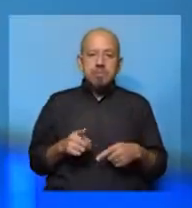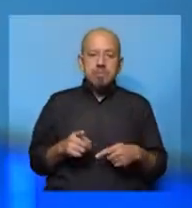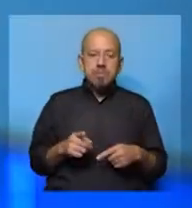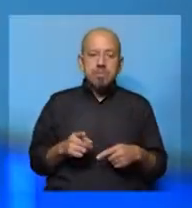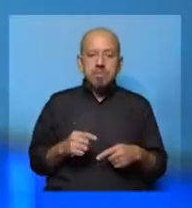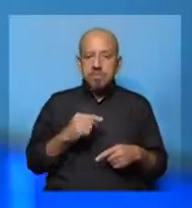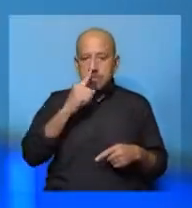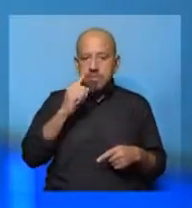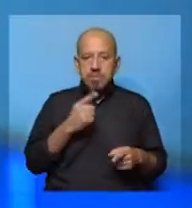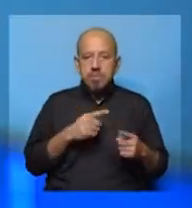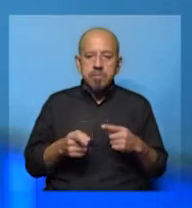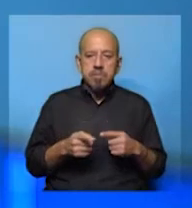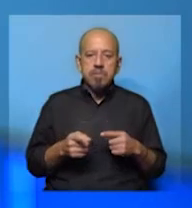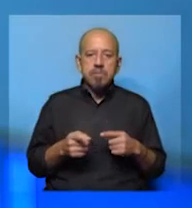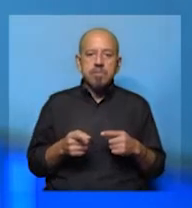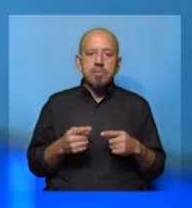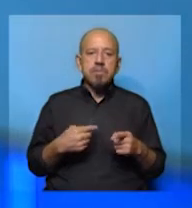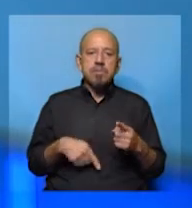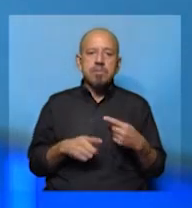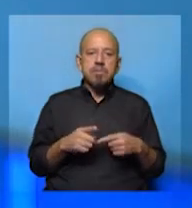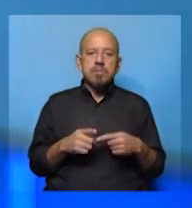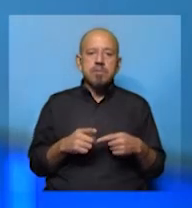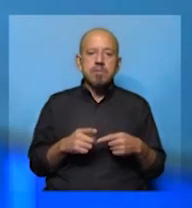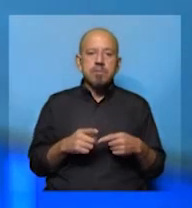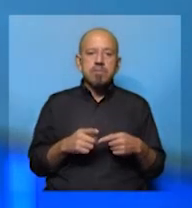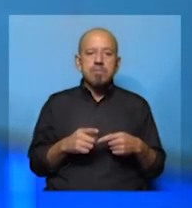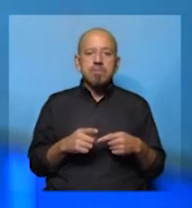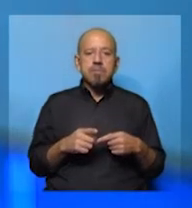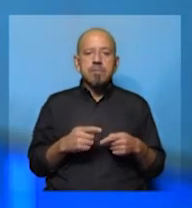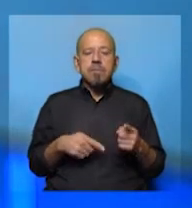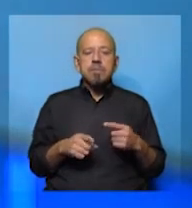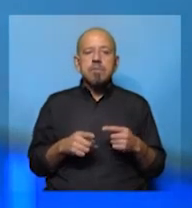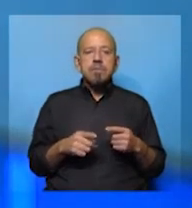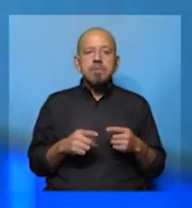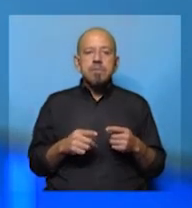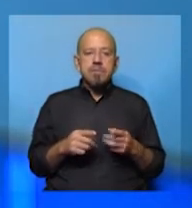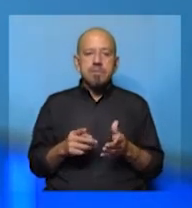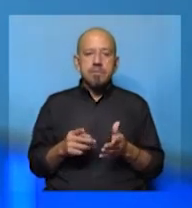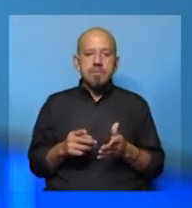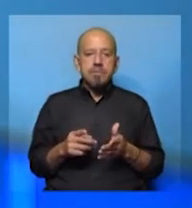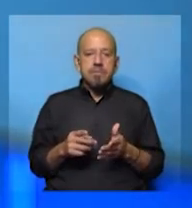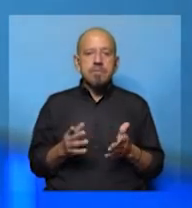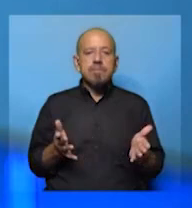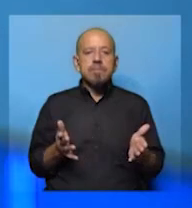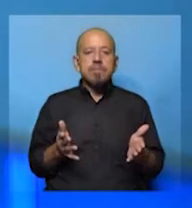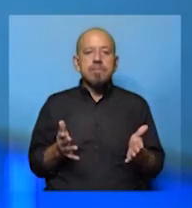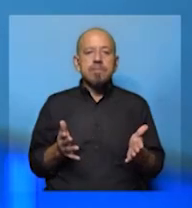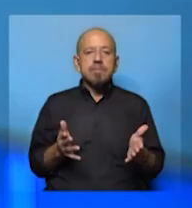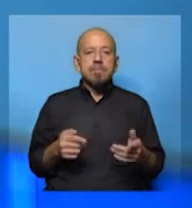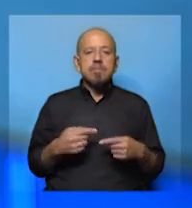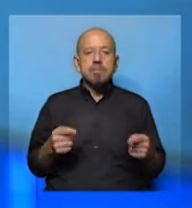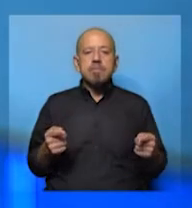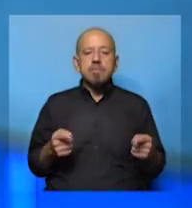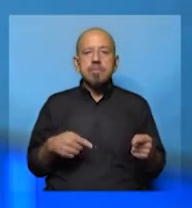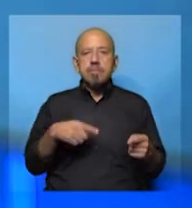rápidamente es decir o sea y eso es una cosa eh que que es una de las cosas que que le ha